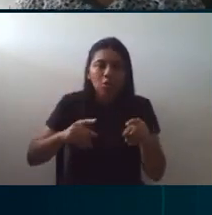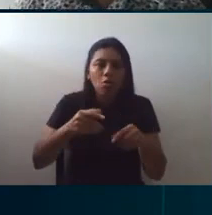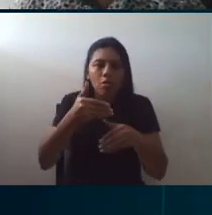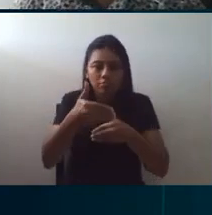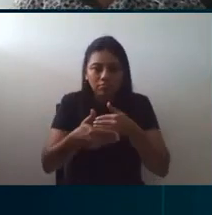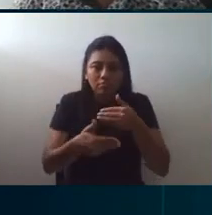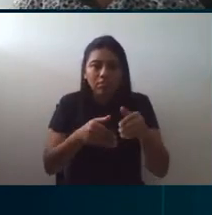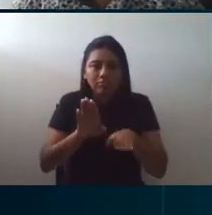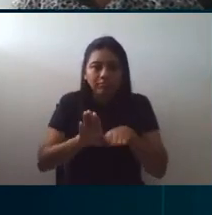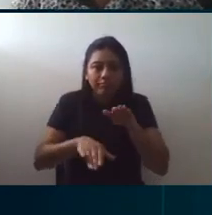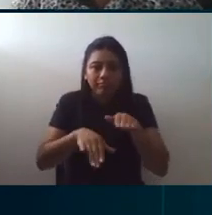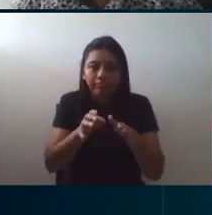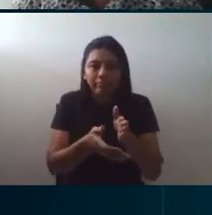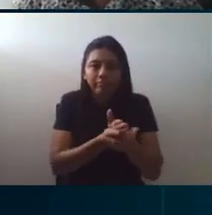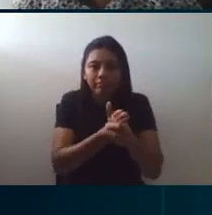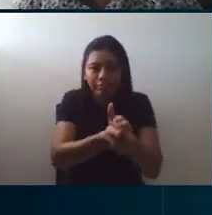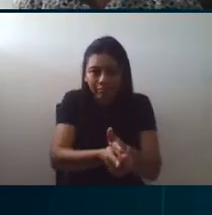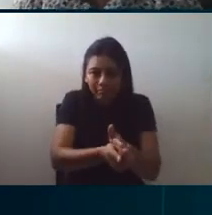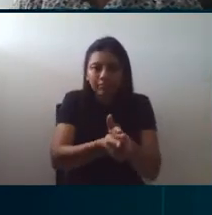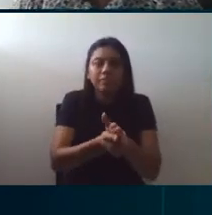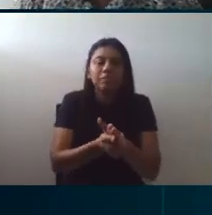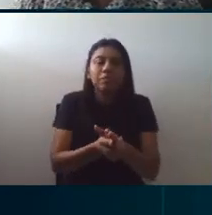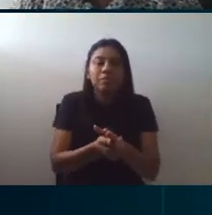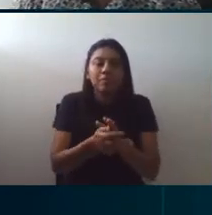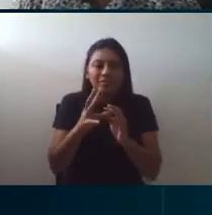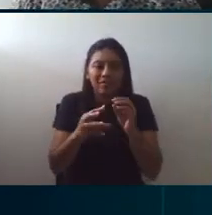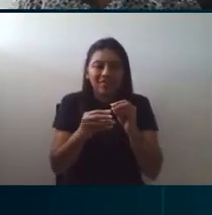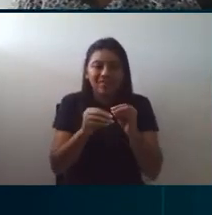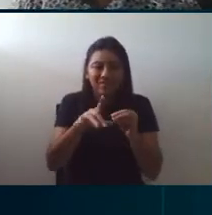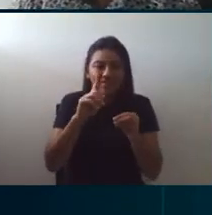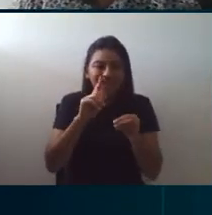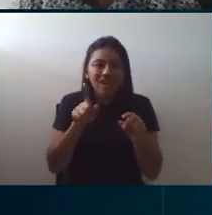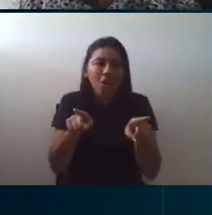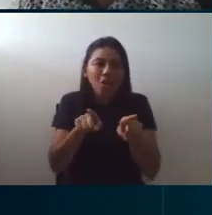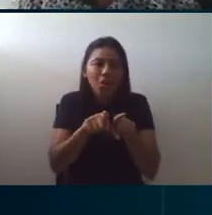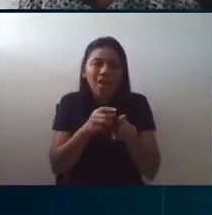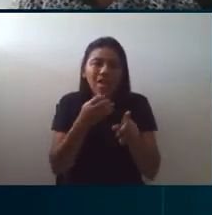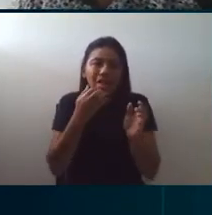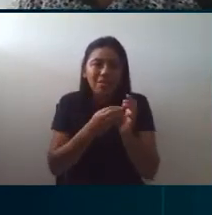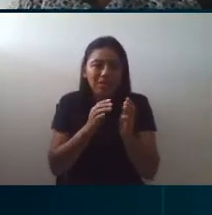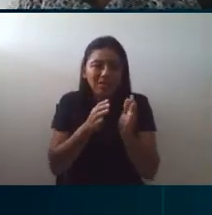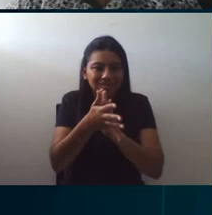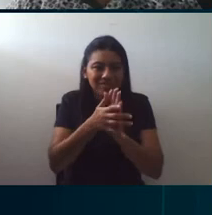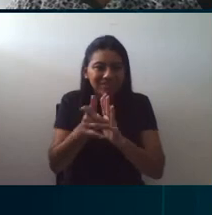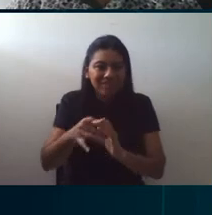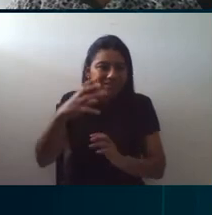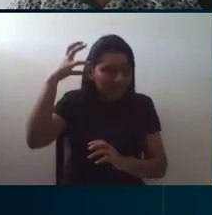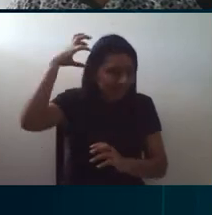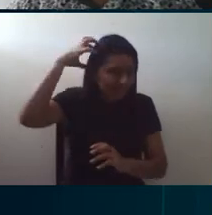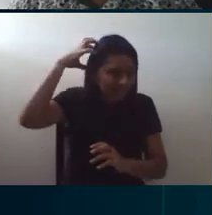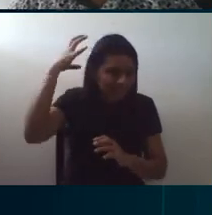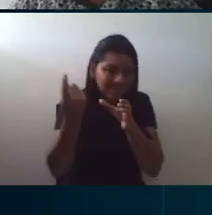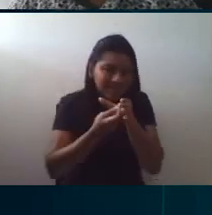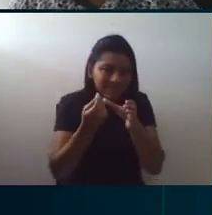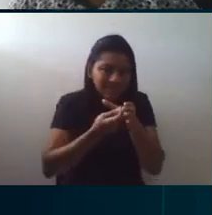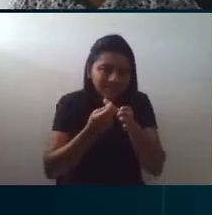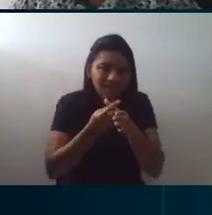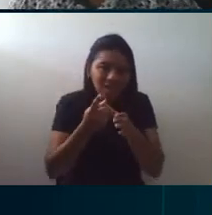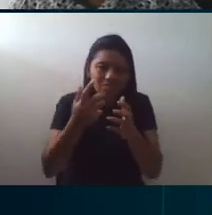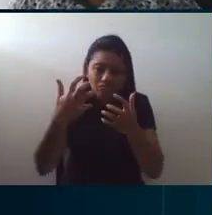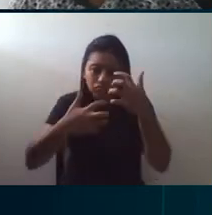lo entrené para lo que fueron las redes neuronales. Las redes neuronales se tienen que partir en tres clásicamente: entrenamiento, validación y